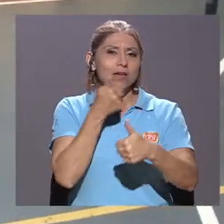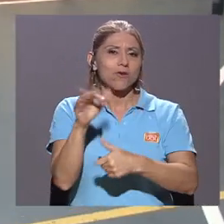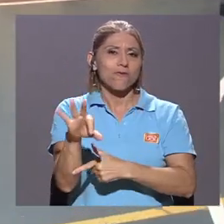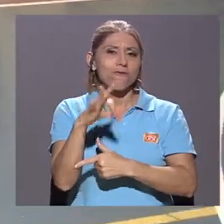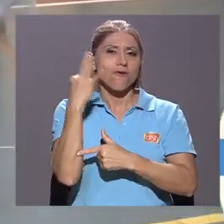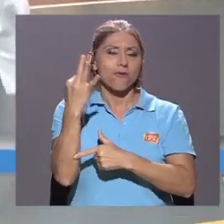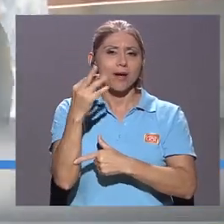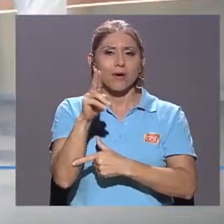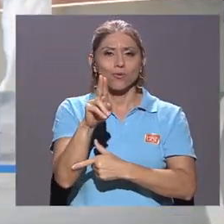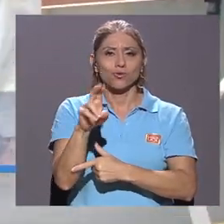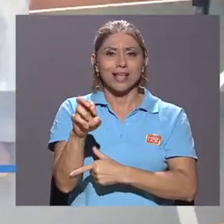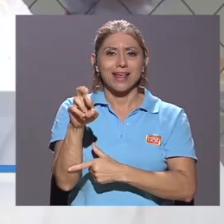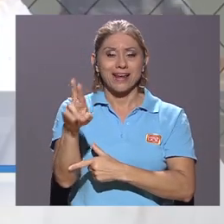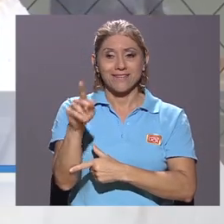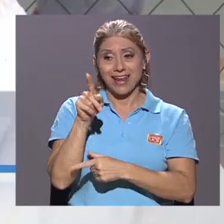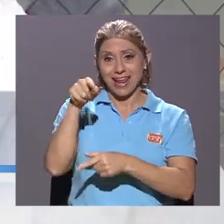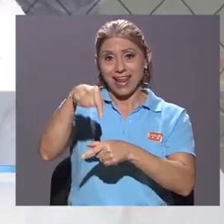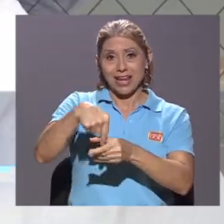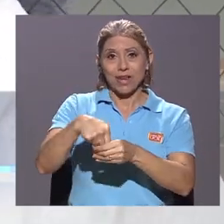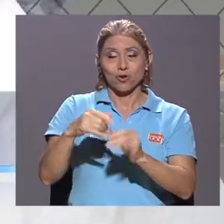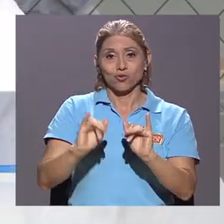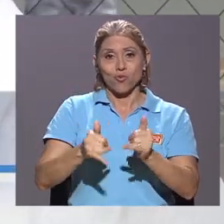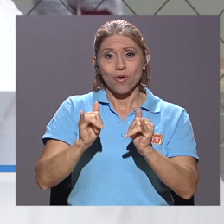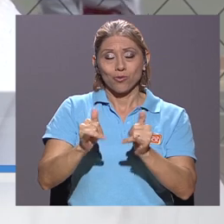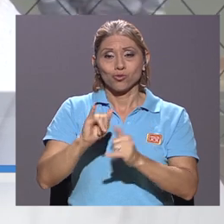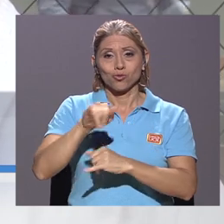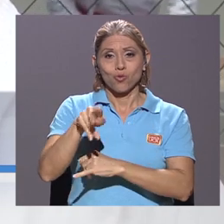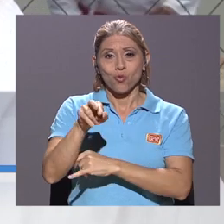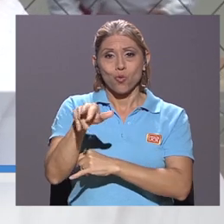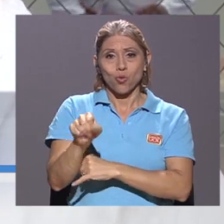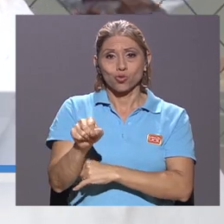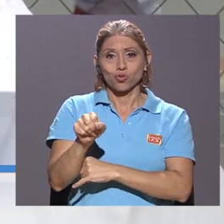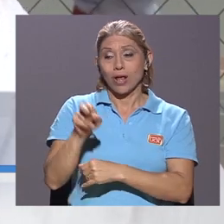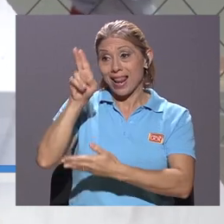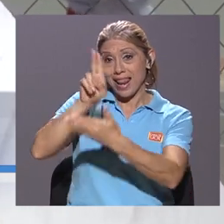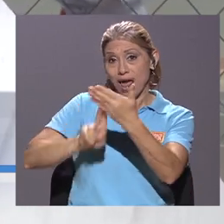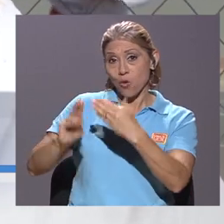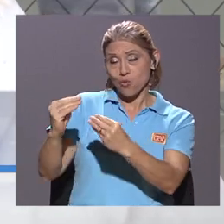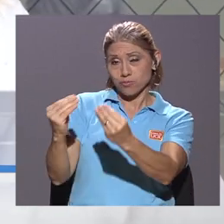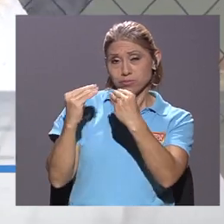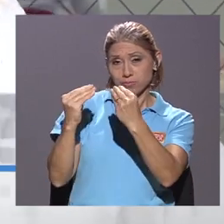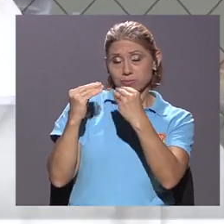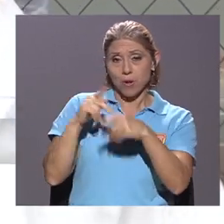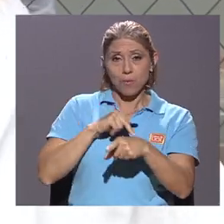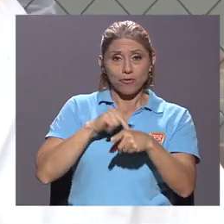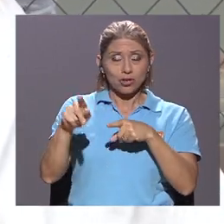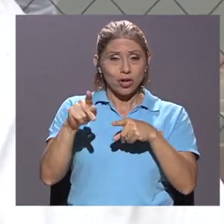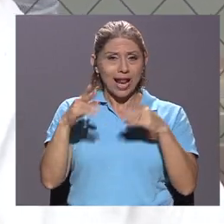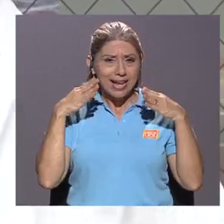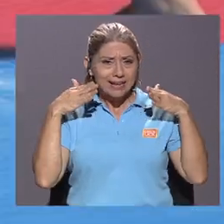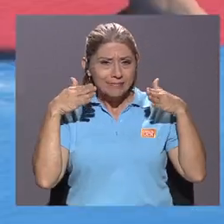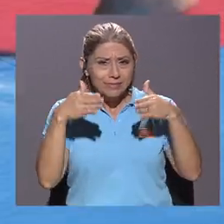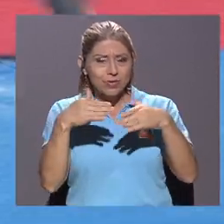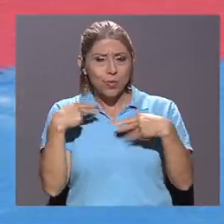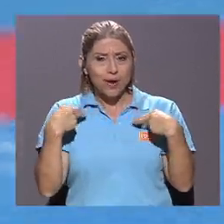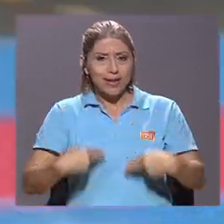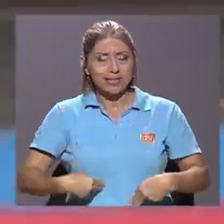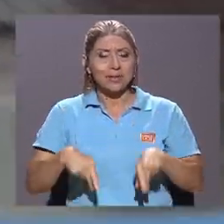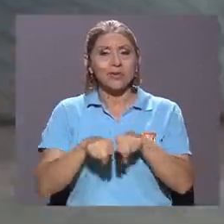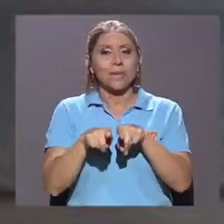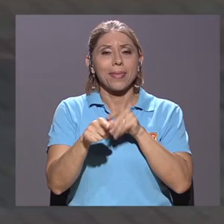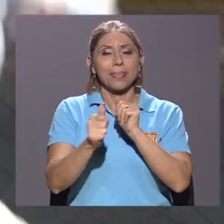juncos que la ume ha formado tanto a nivel profesional humanístico y el nivel deportivo también